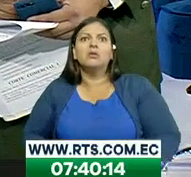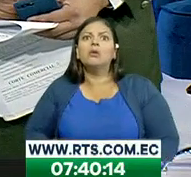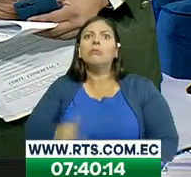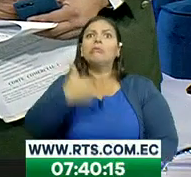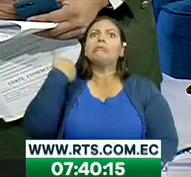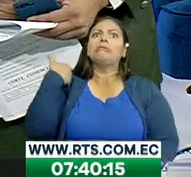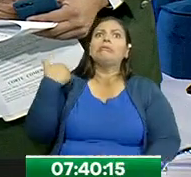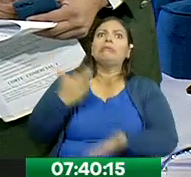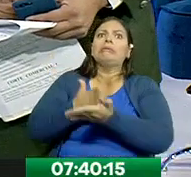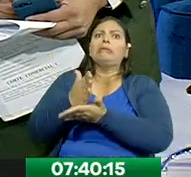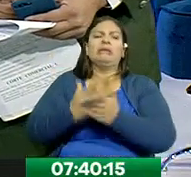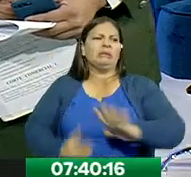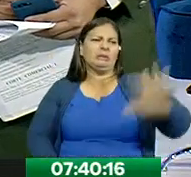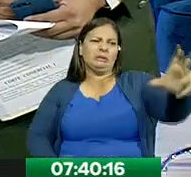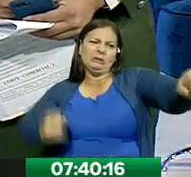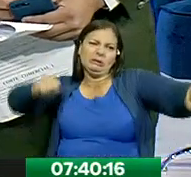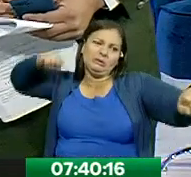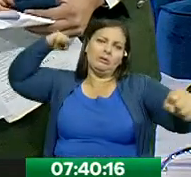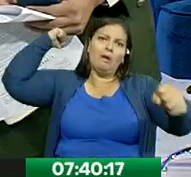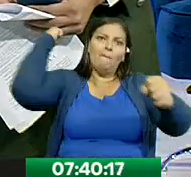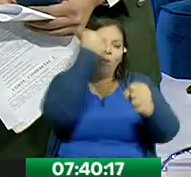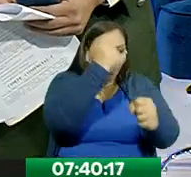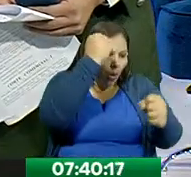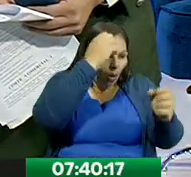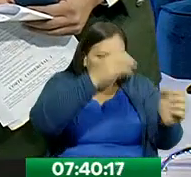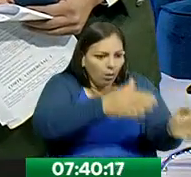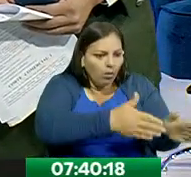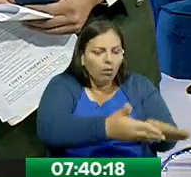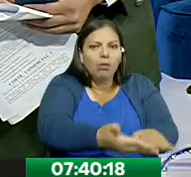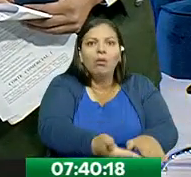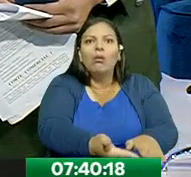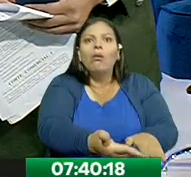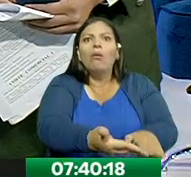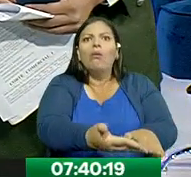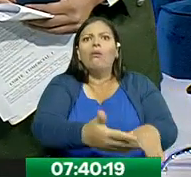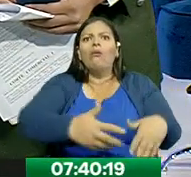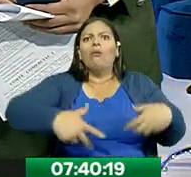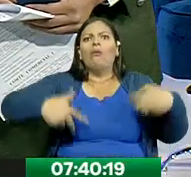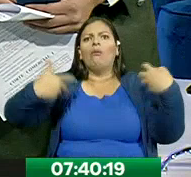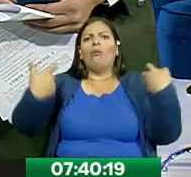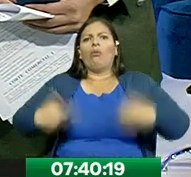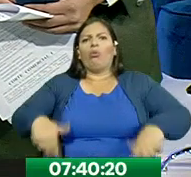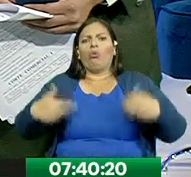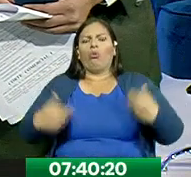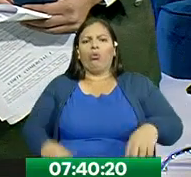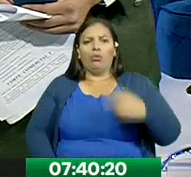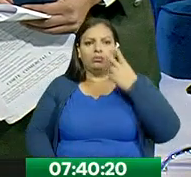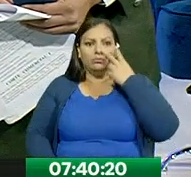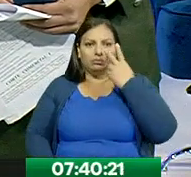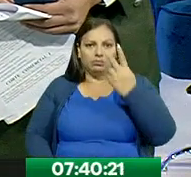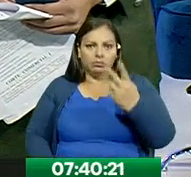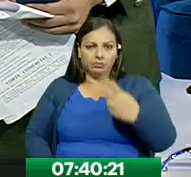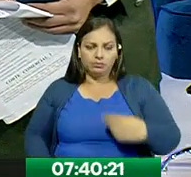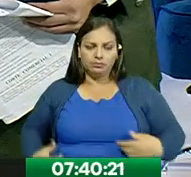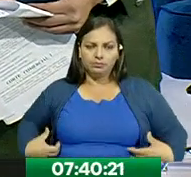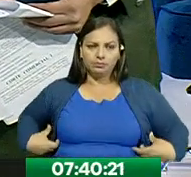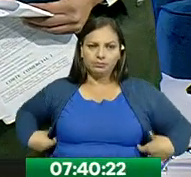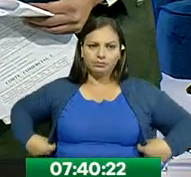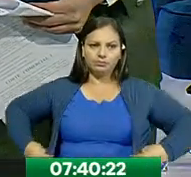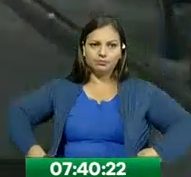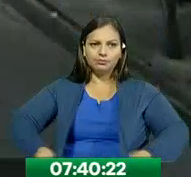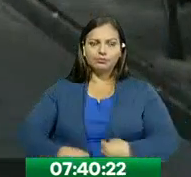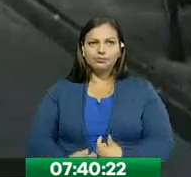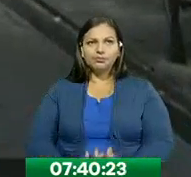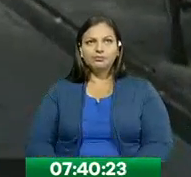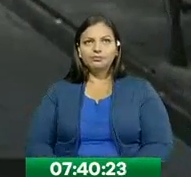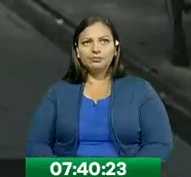pretendía agredirla con un machete la violencia sólo genera violencia veamos en